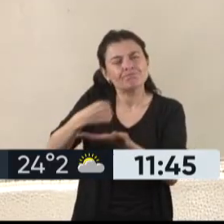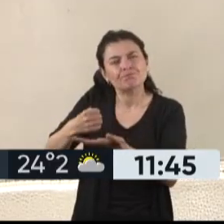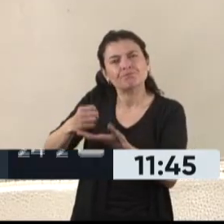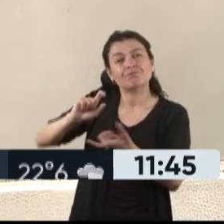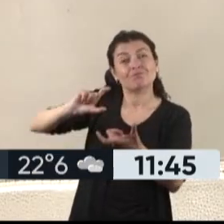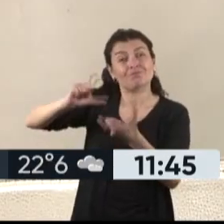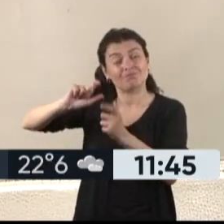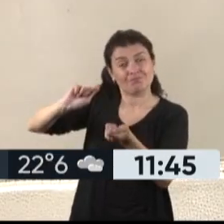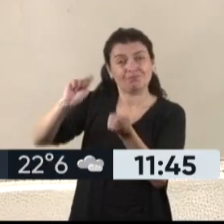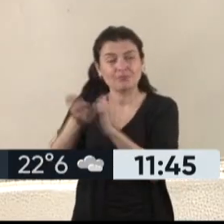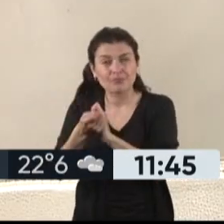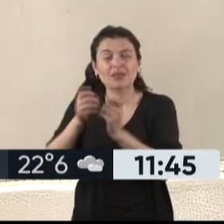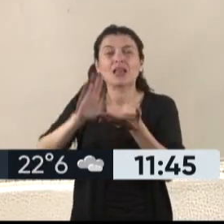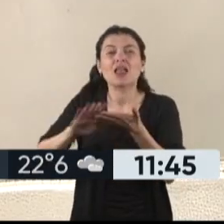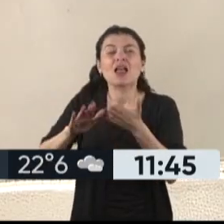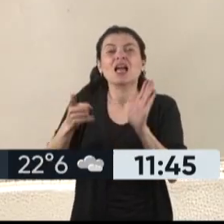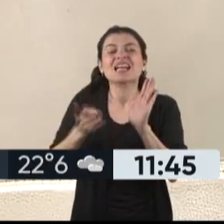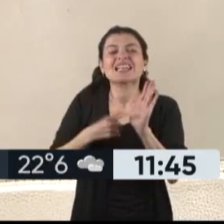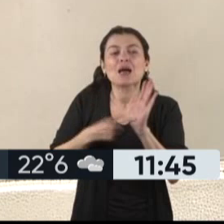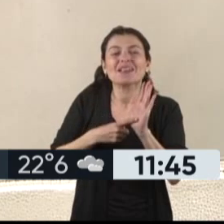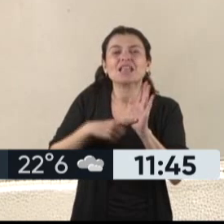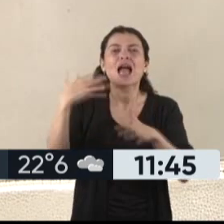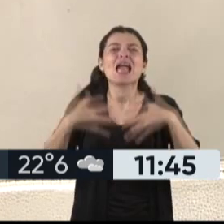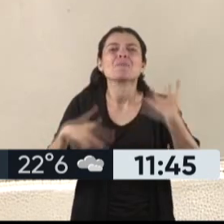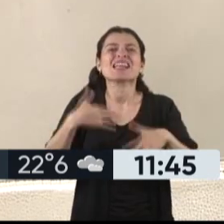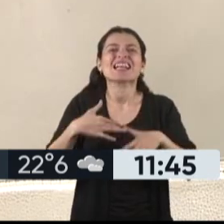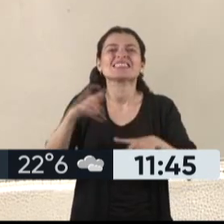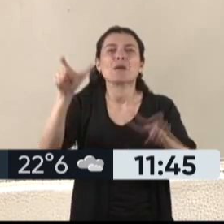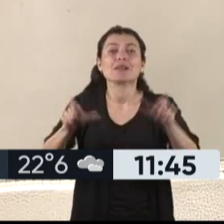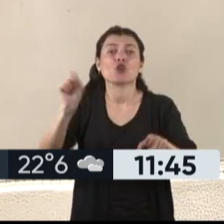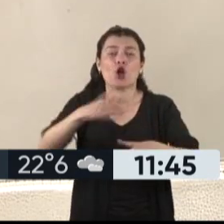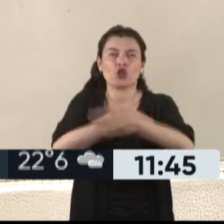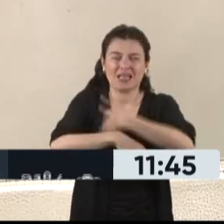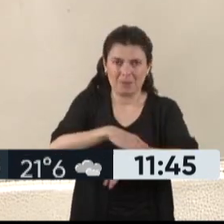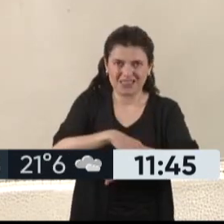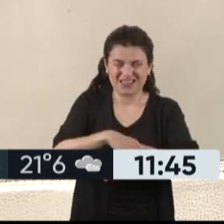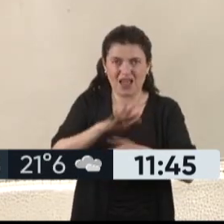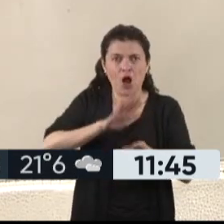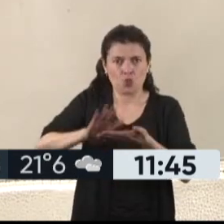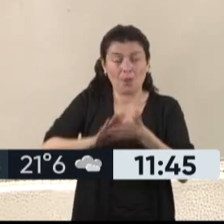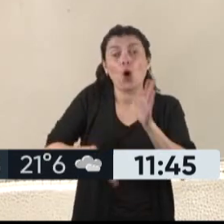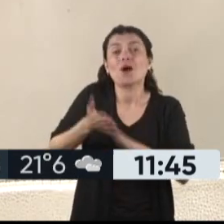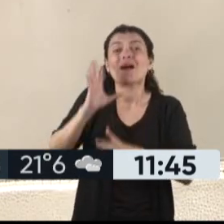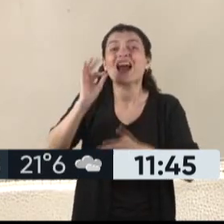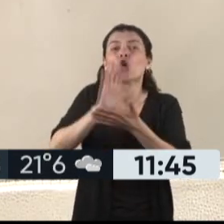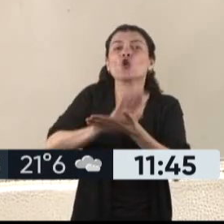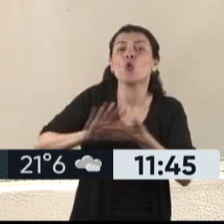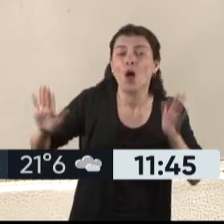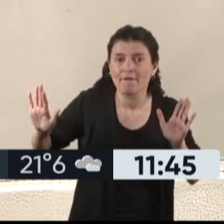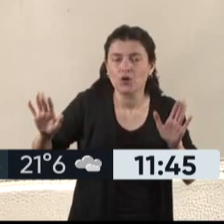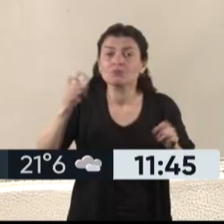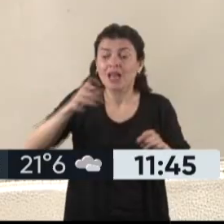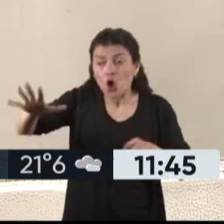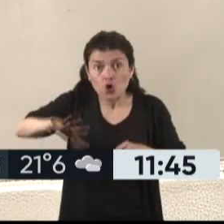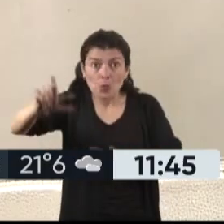refiere a la reglamentación de la emergencia en discapacidad. Si el sector puede esperar algún tipo de anuncio en